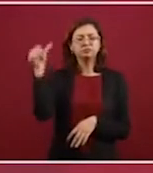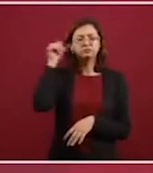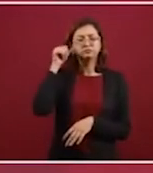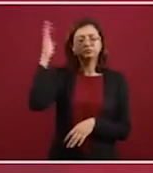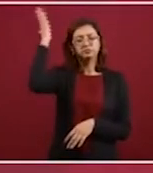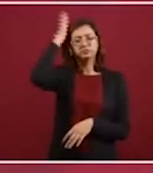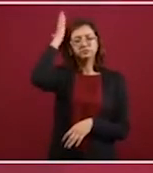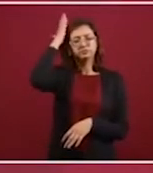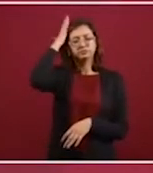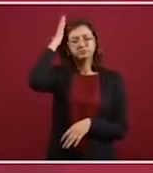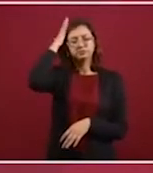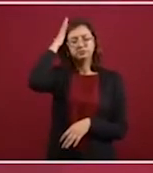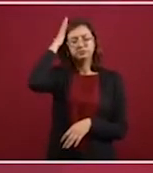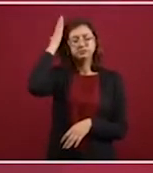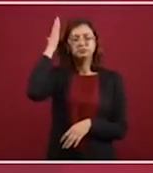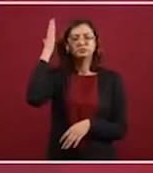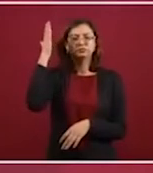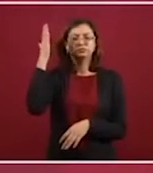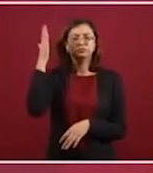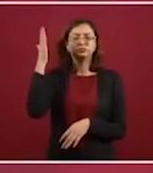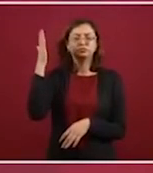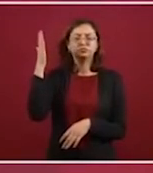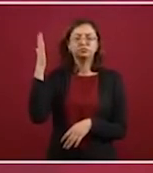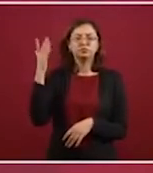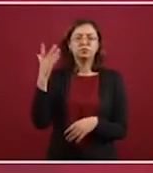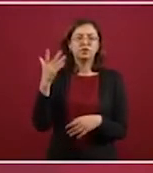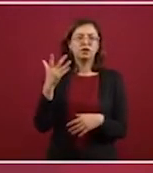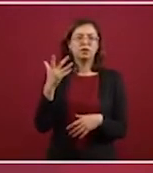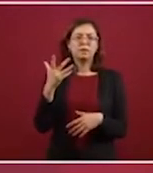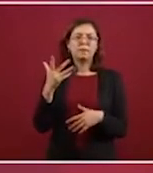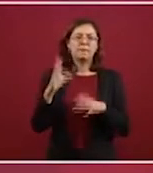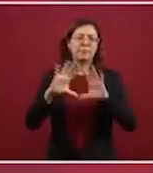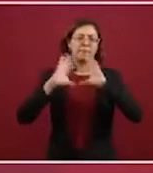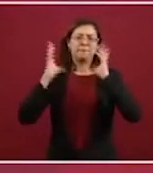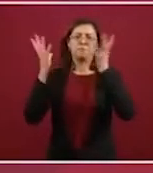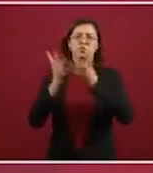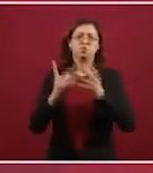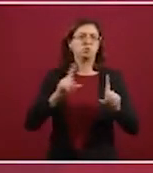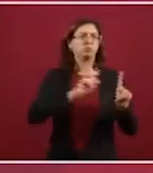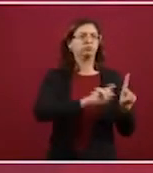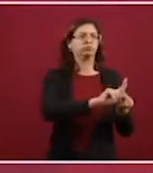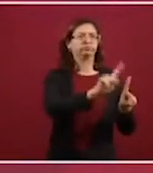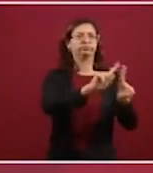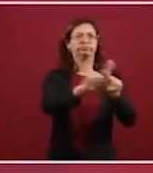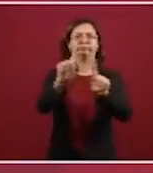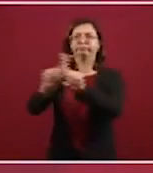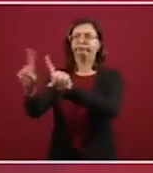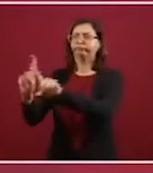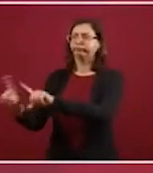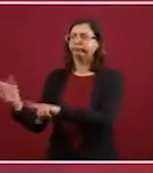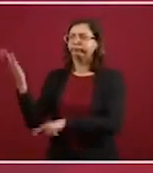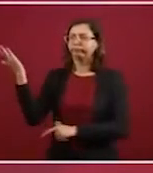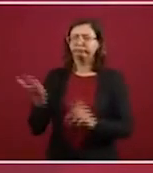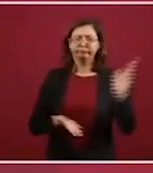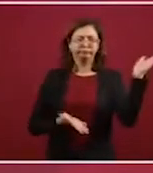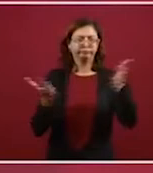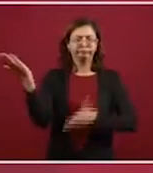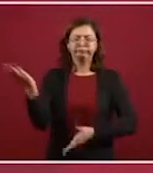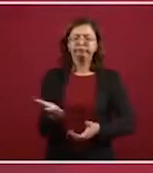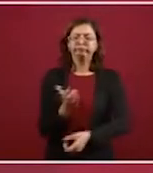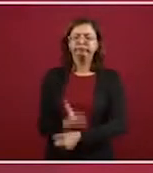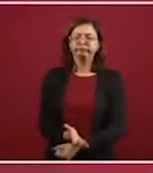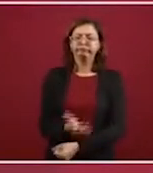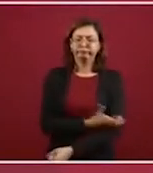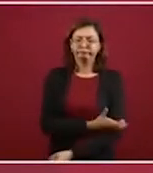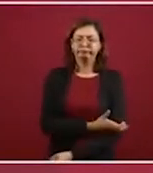gerentes de distintas regiones del mundo con nosotros. Se está